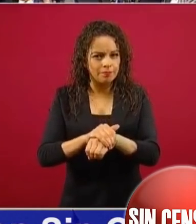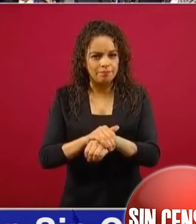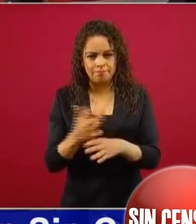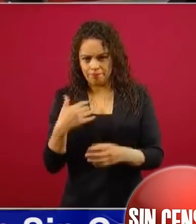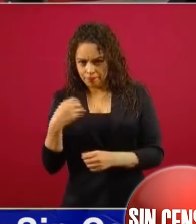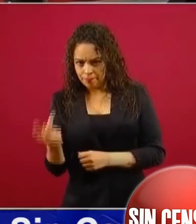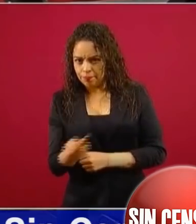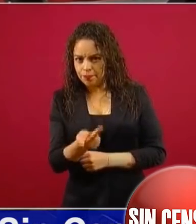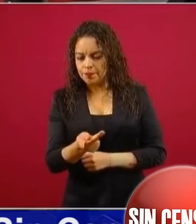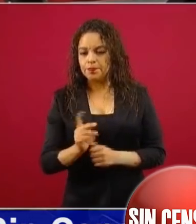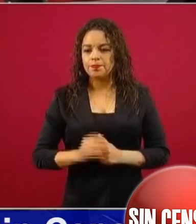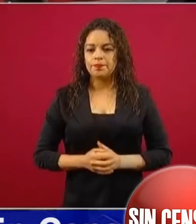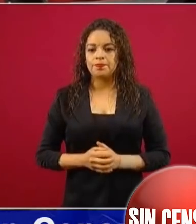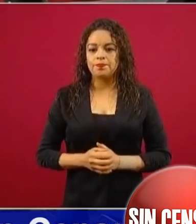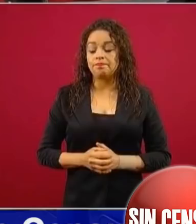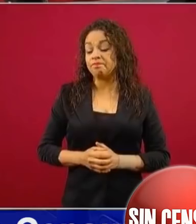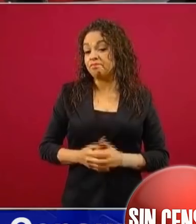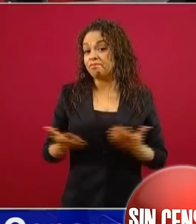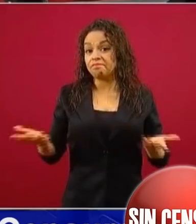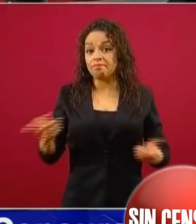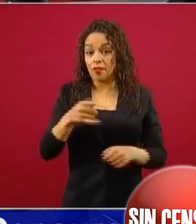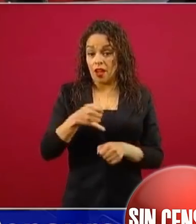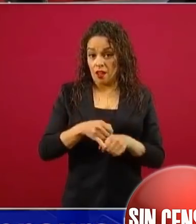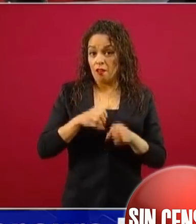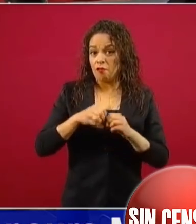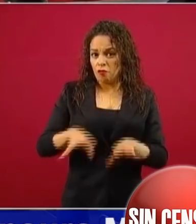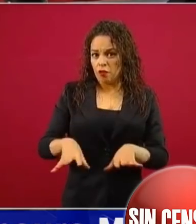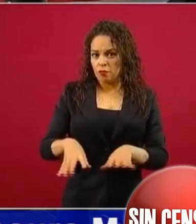esta es una información que dio a conocer